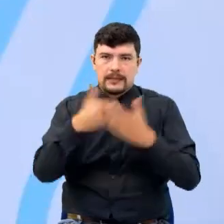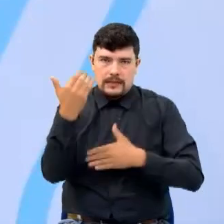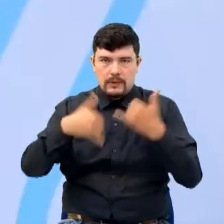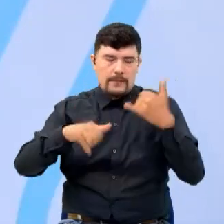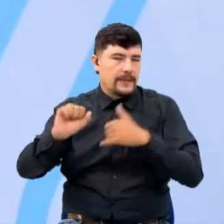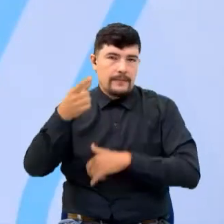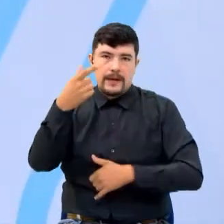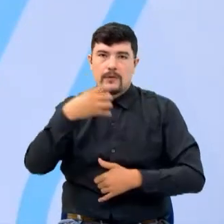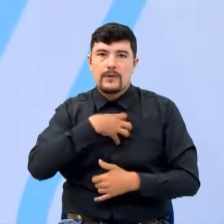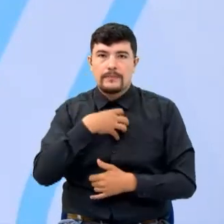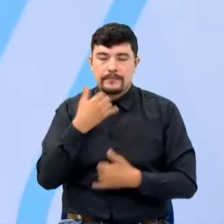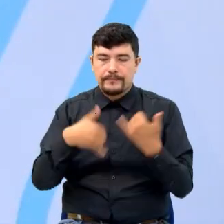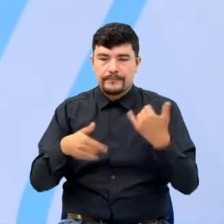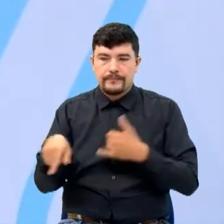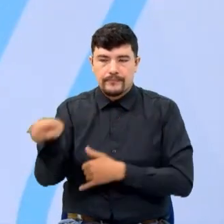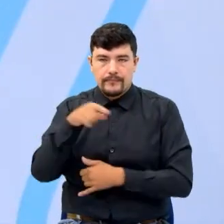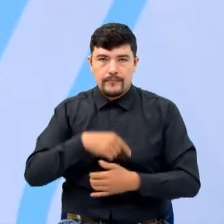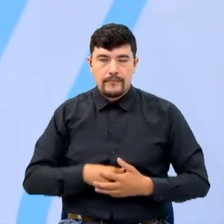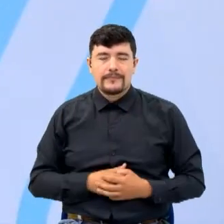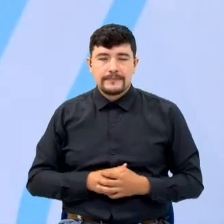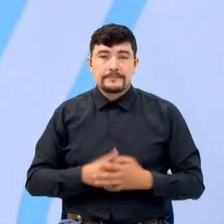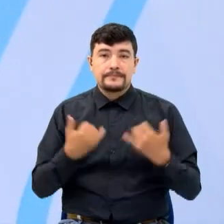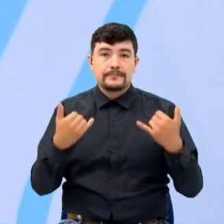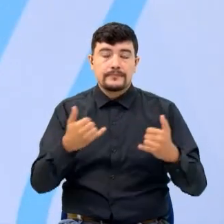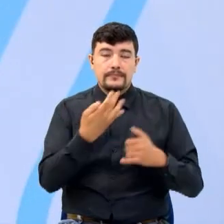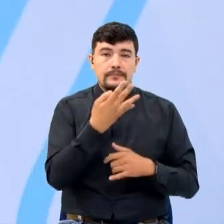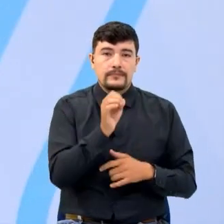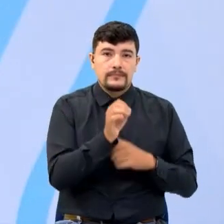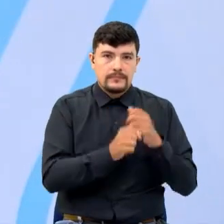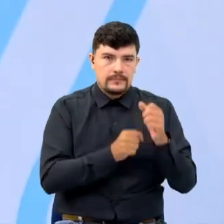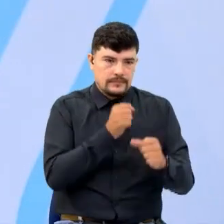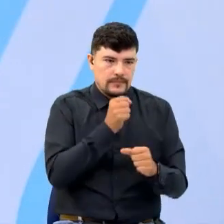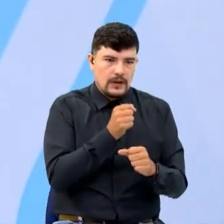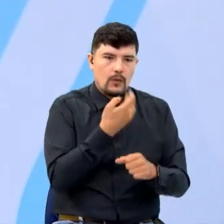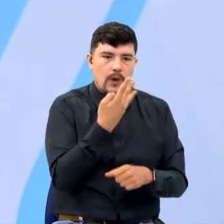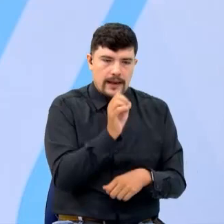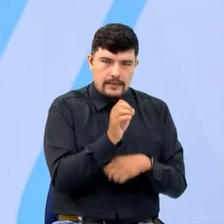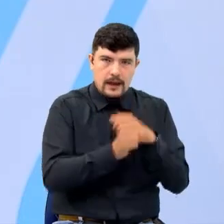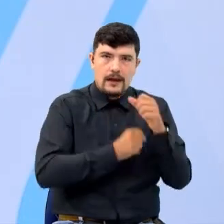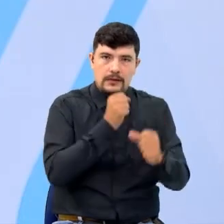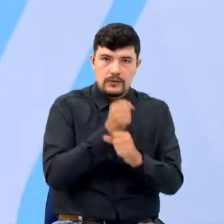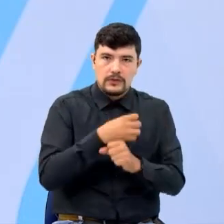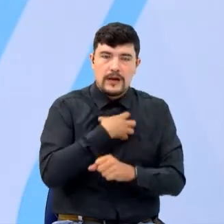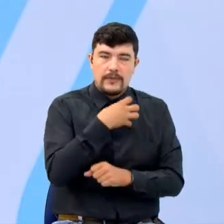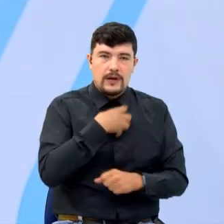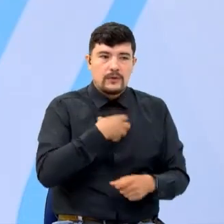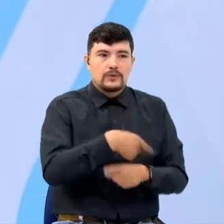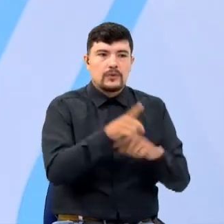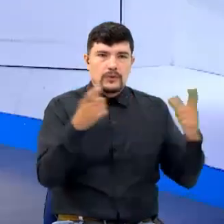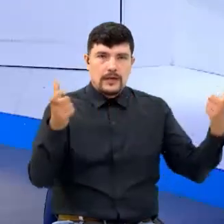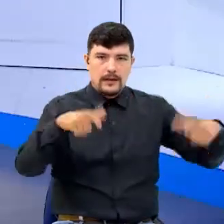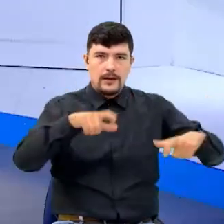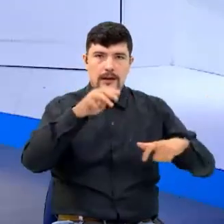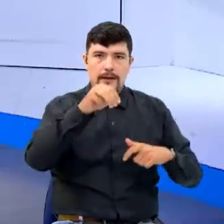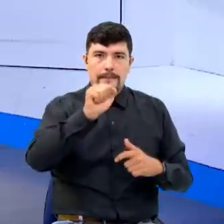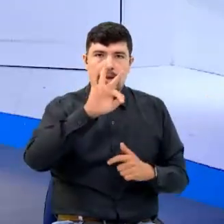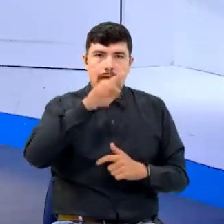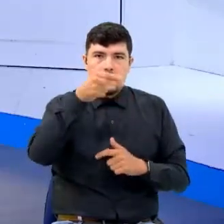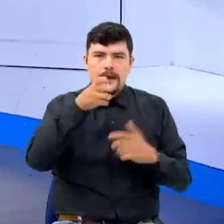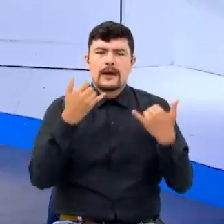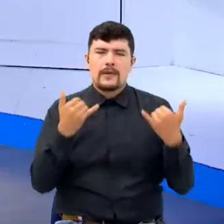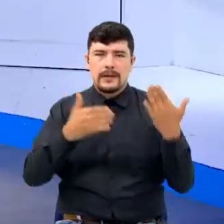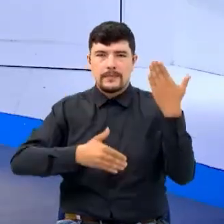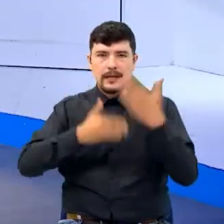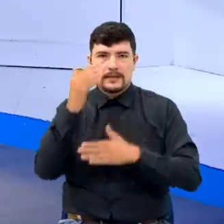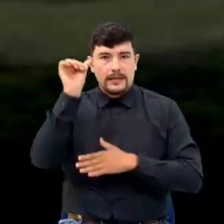Y hablamos de la edición número 40 del torneo de la cancha Marte. Es la fiesta del fútbol santandereano. Empezó la tercera fecha. Vamos a repasar algunas de las